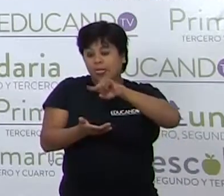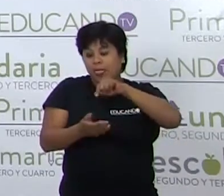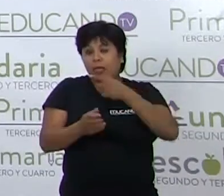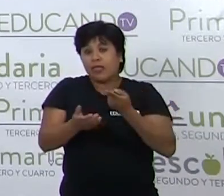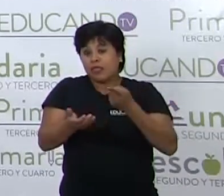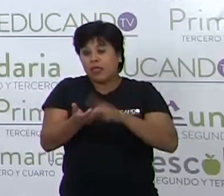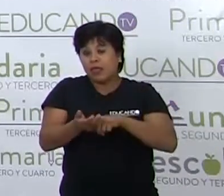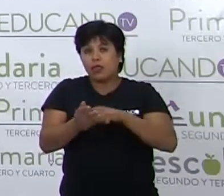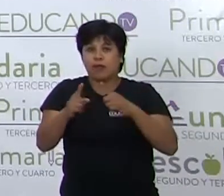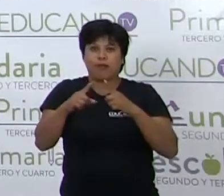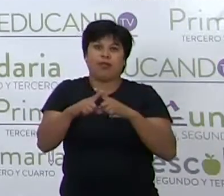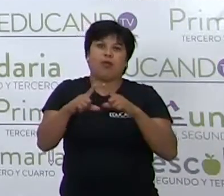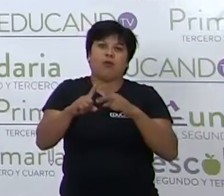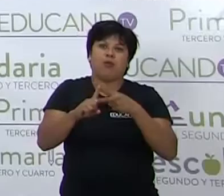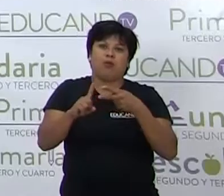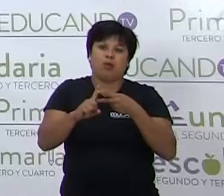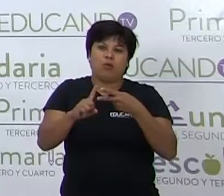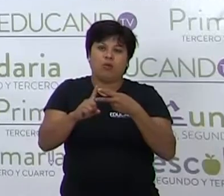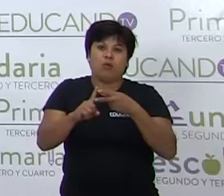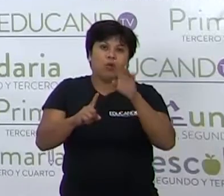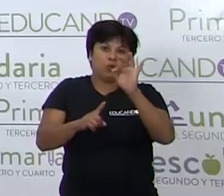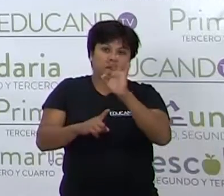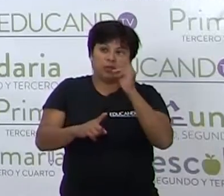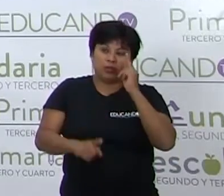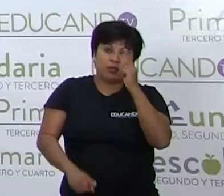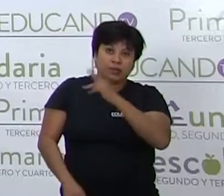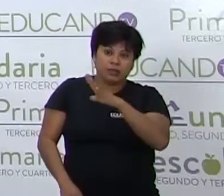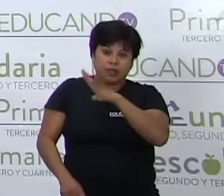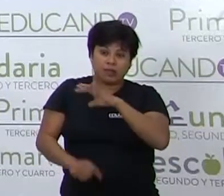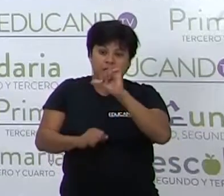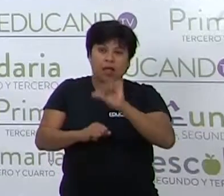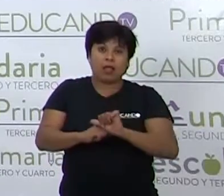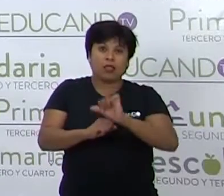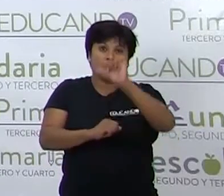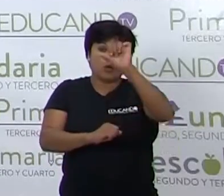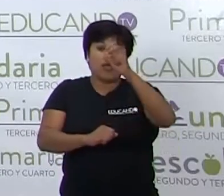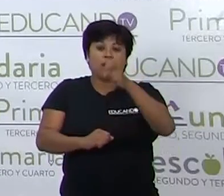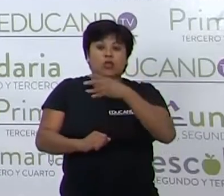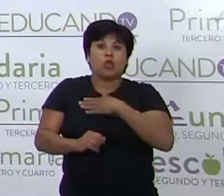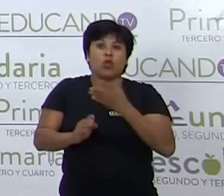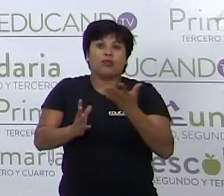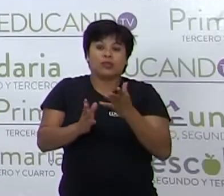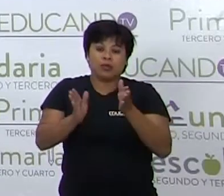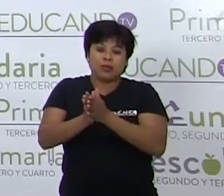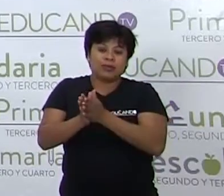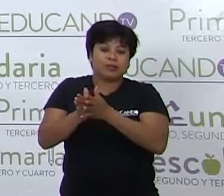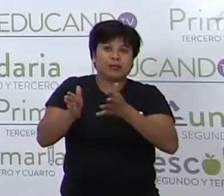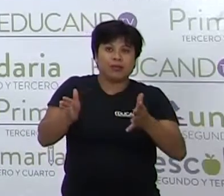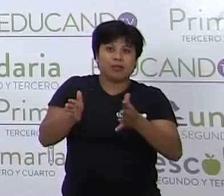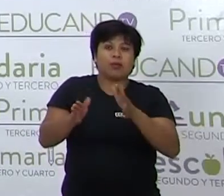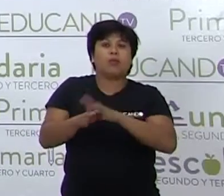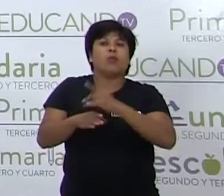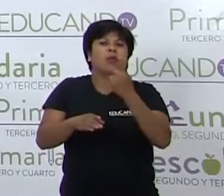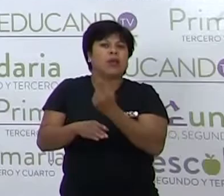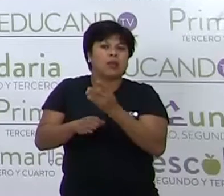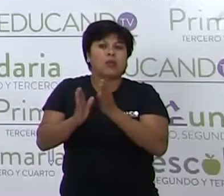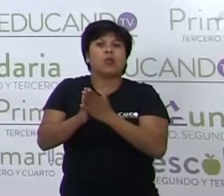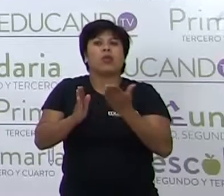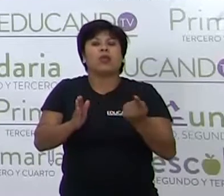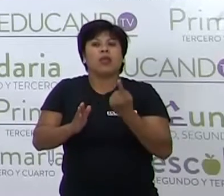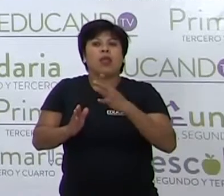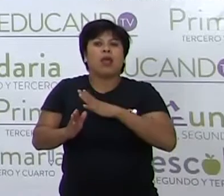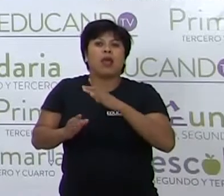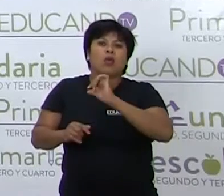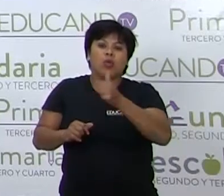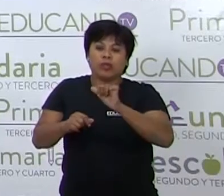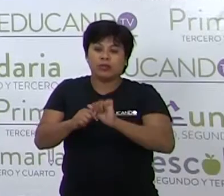observas y notas esta altura y la estoy prolongando porque porque otras otras alturas más no